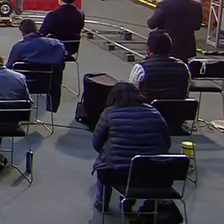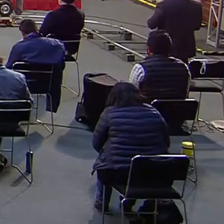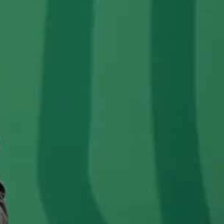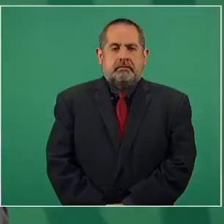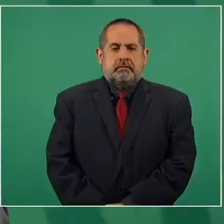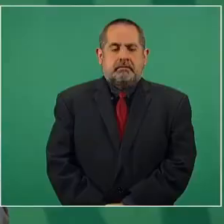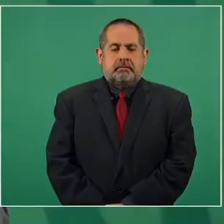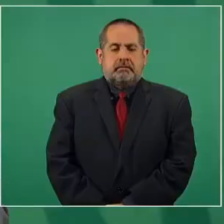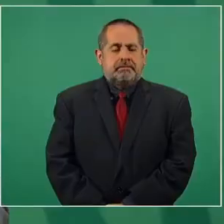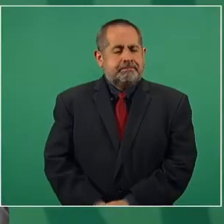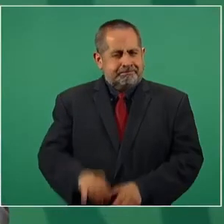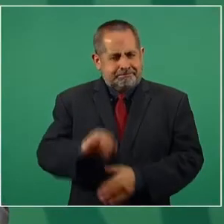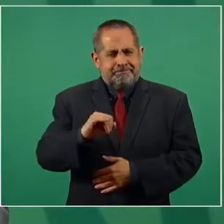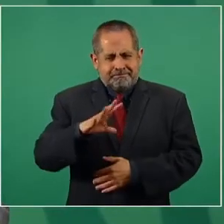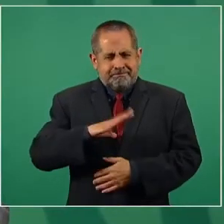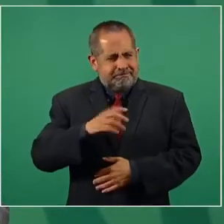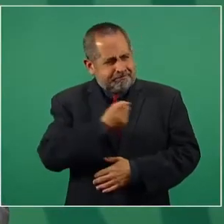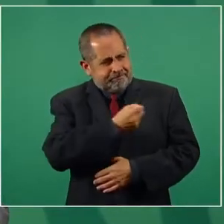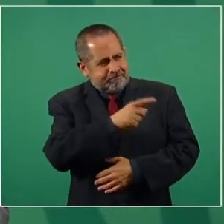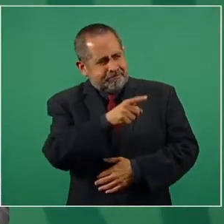los que hacen eso